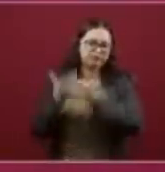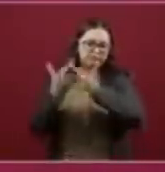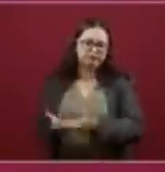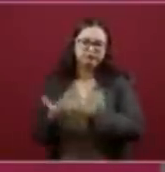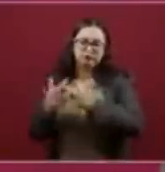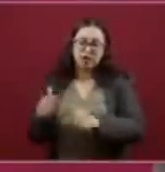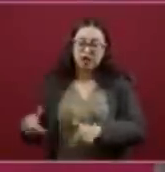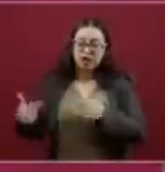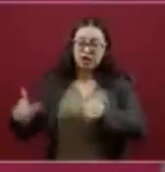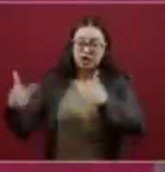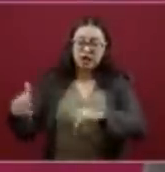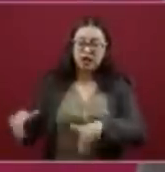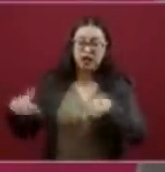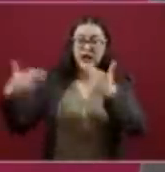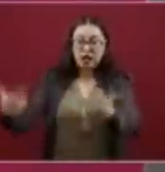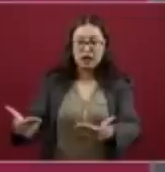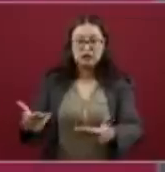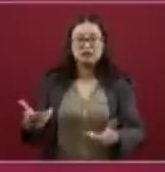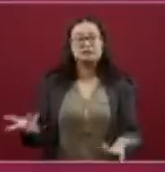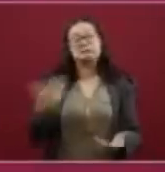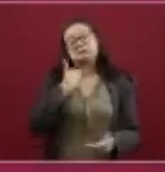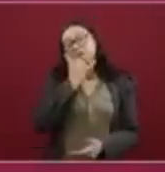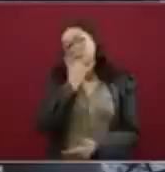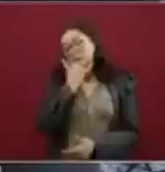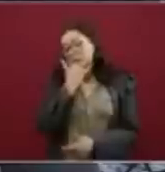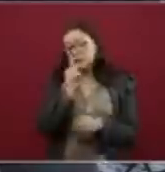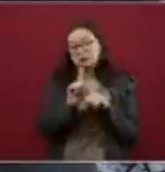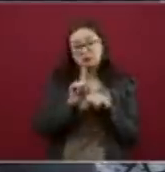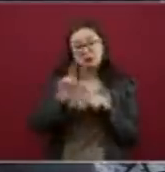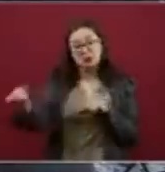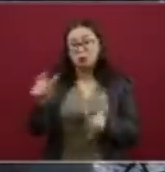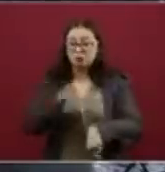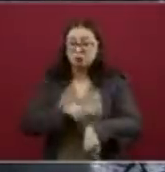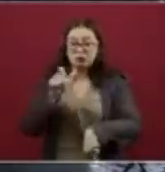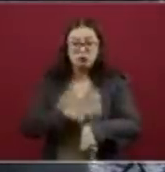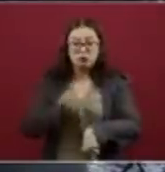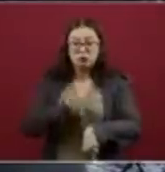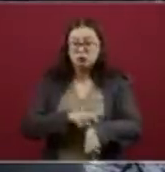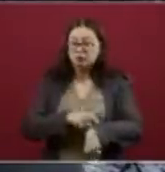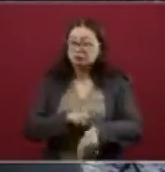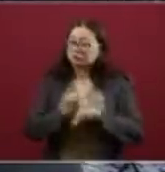generaciones. Me tengo que ir porque si no, ya no llego.